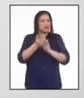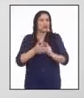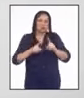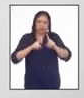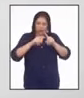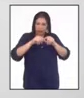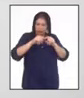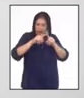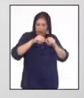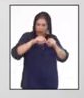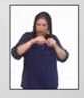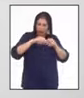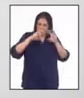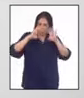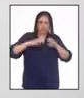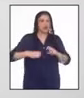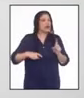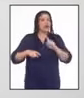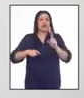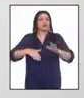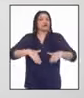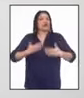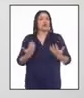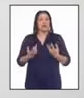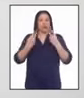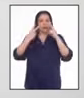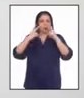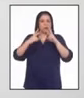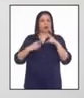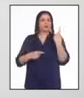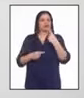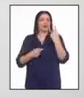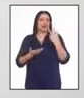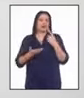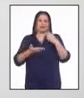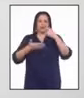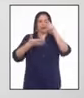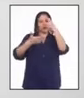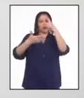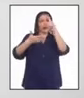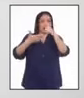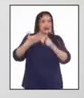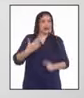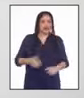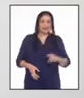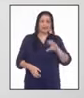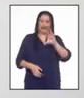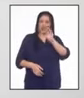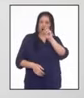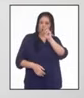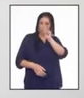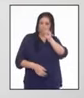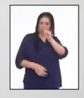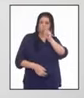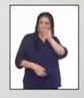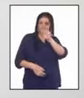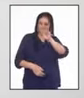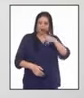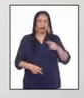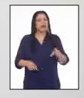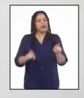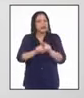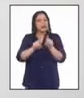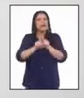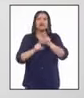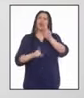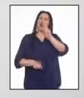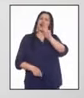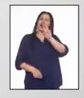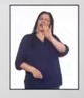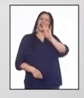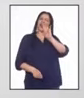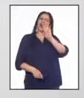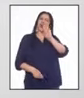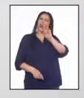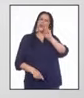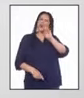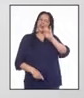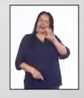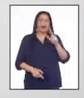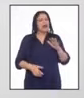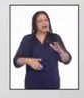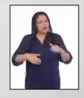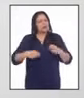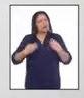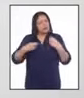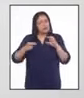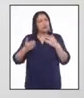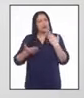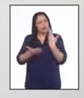desempeño que no lo podemos ver con una lista de cotejo. Asimismo, la rúbrica nos permite verificar